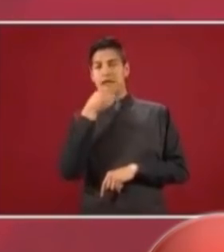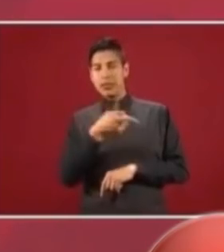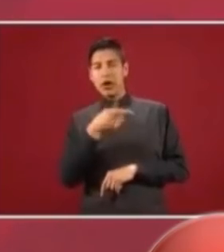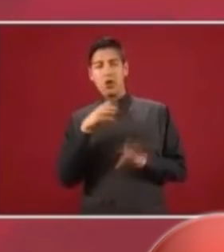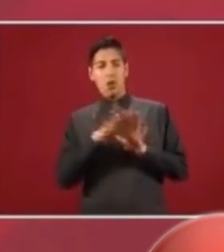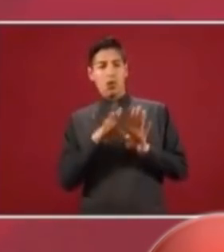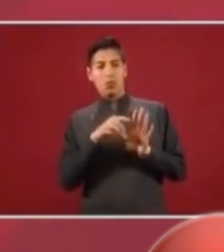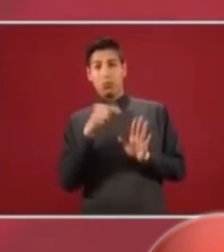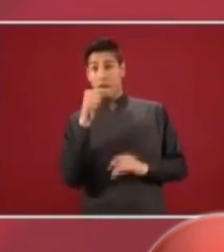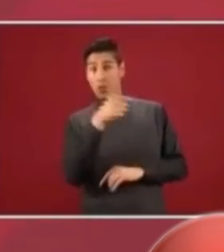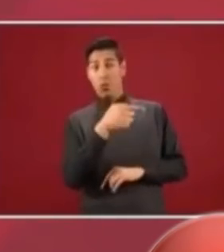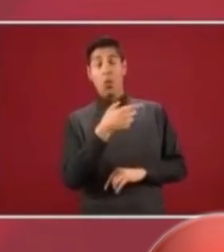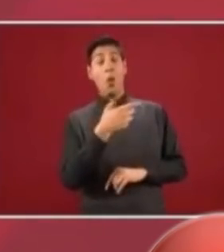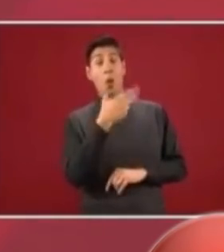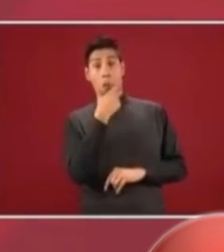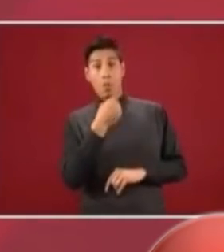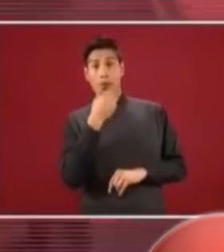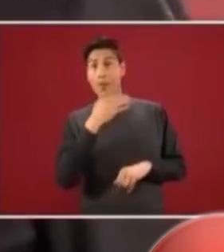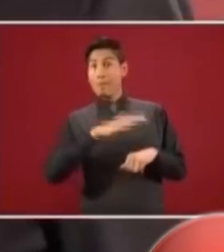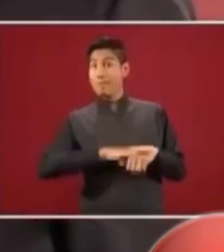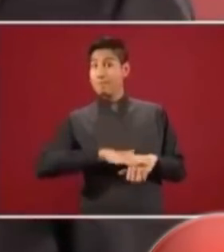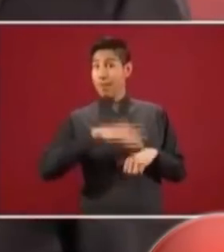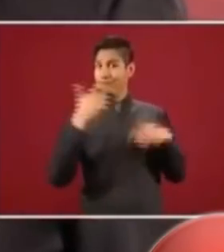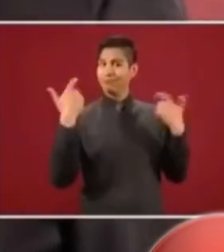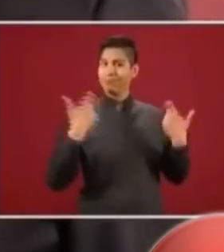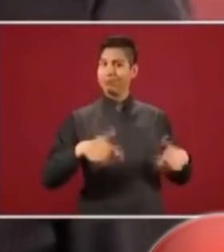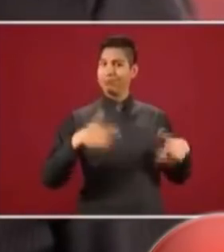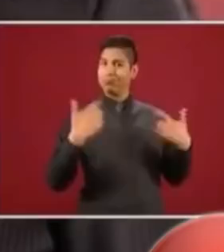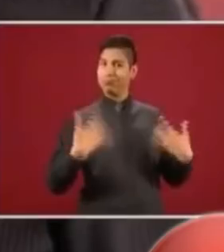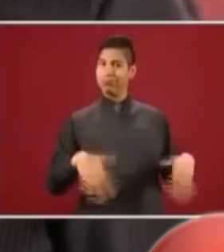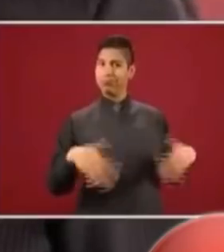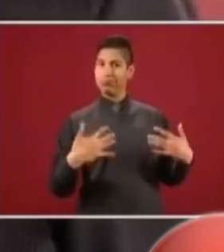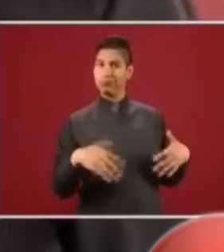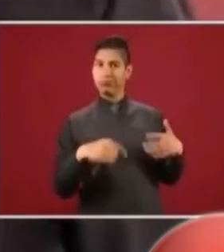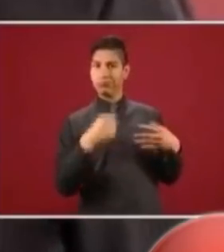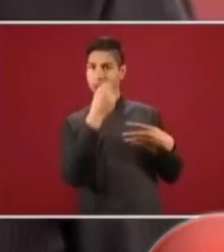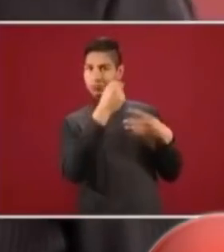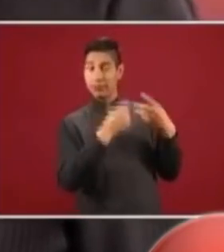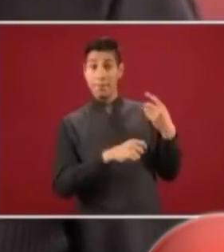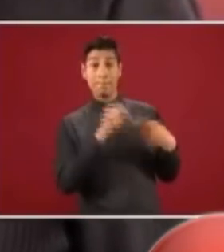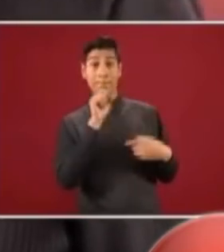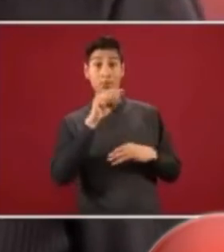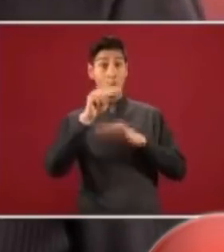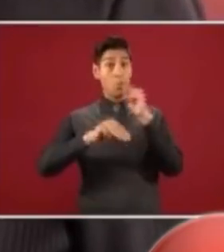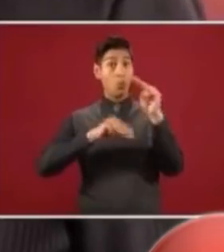10 más ricos de México y en la lista de los más ricos del mundo.